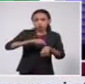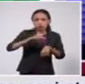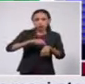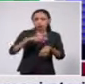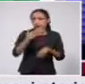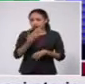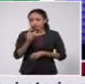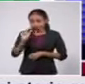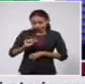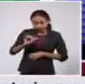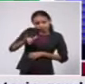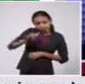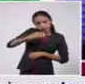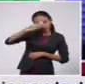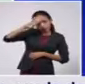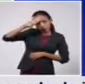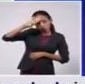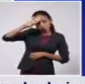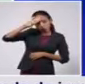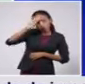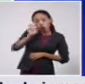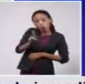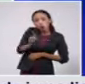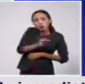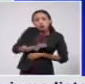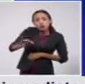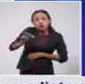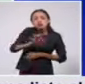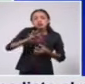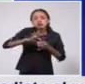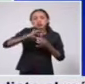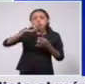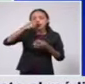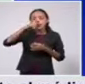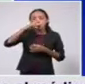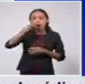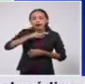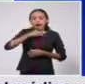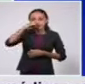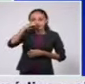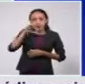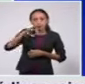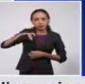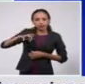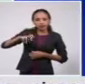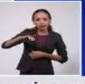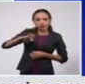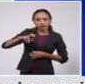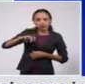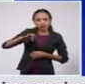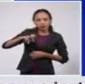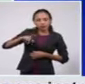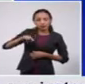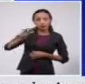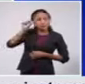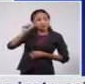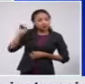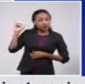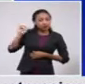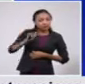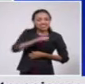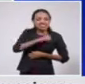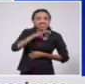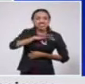nuestro país. Uno del municipio Guana, en Pinar del Río, un viajero procedente de Chile,